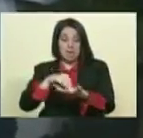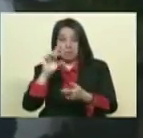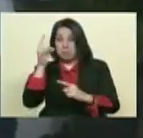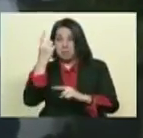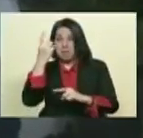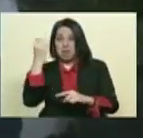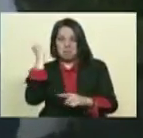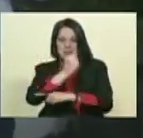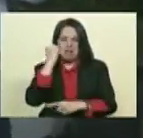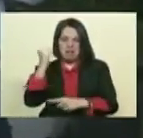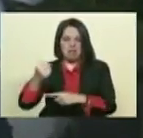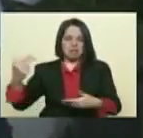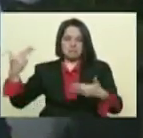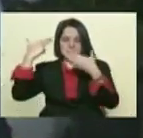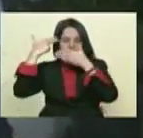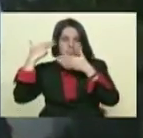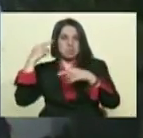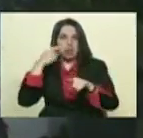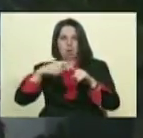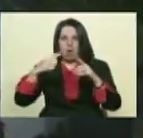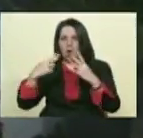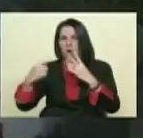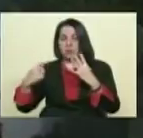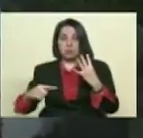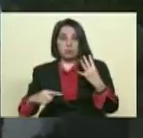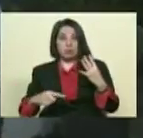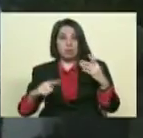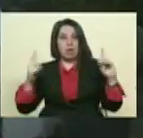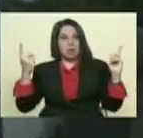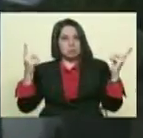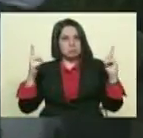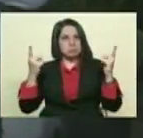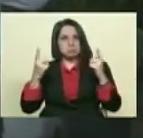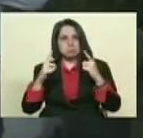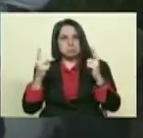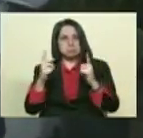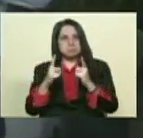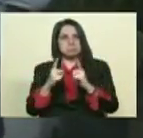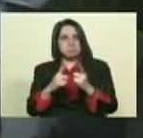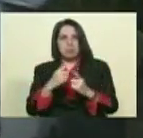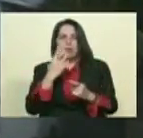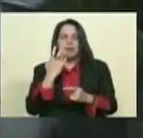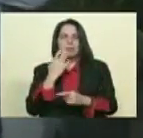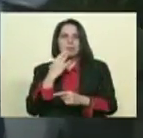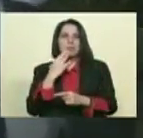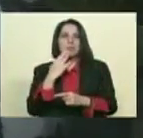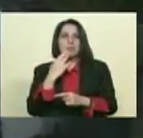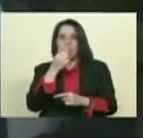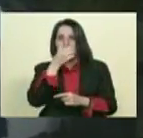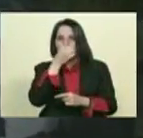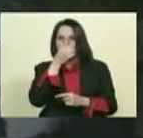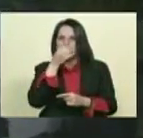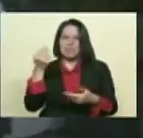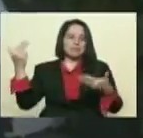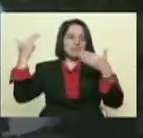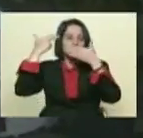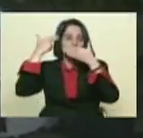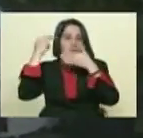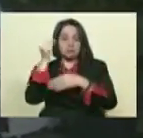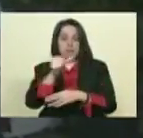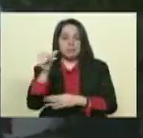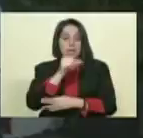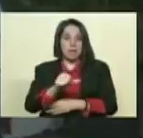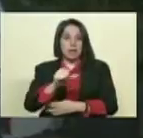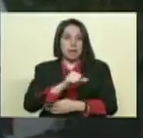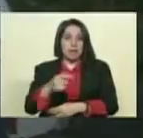de homicidio, de asesinato, de secuestro, empieza a disminuir drásticamente. Le pongo un ejemplo, el promedio de secuestros semanales que